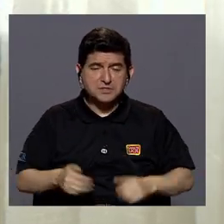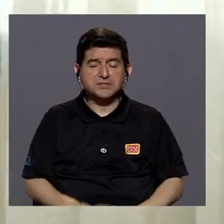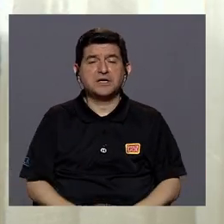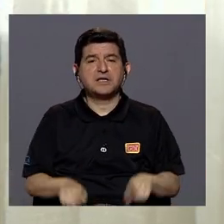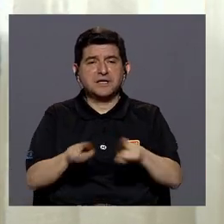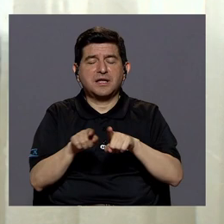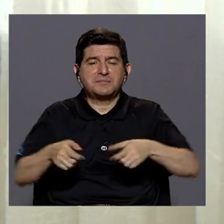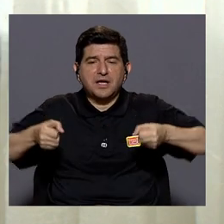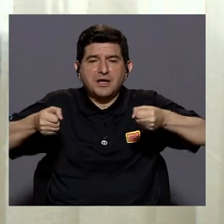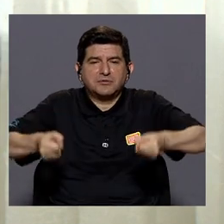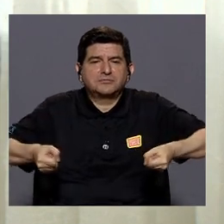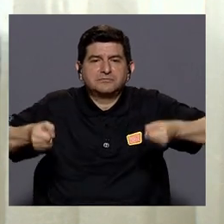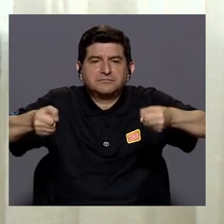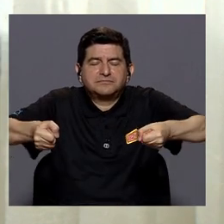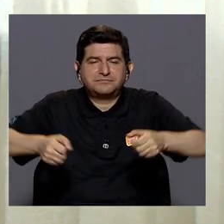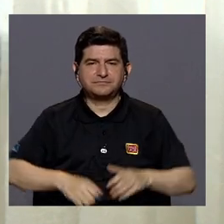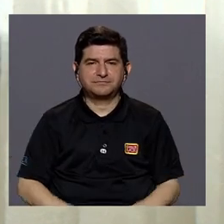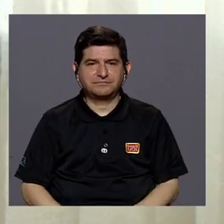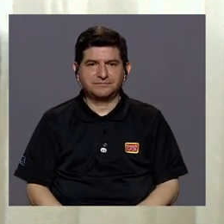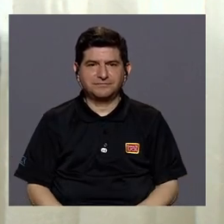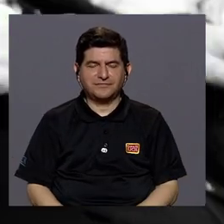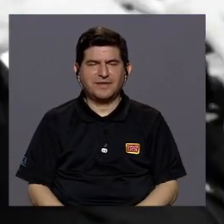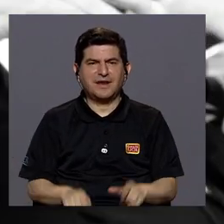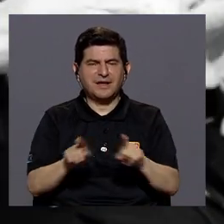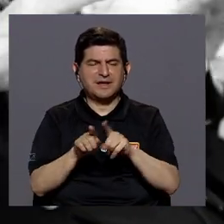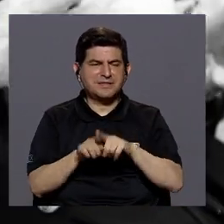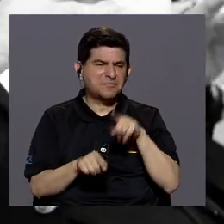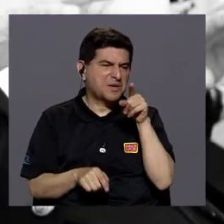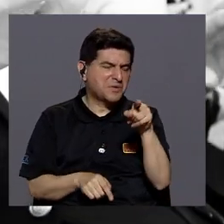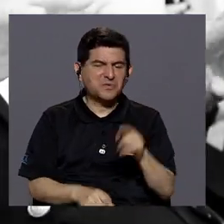andadera. Y ahora ya anduve con esto y ahora